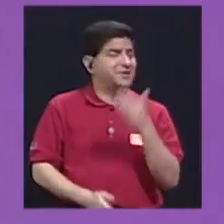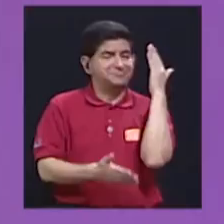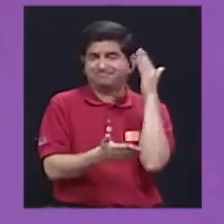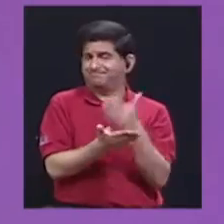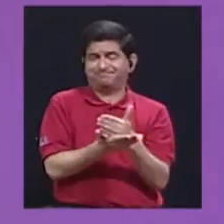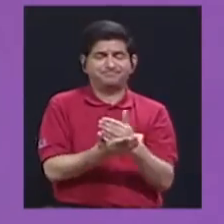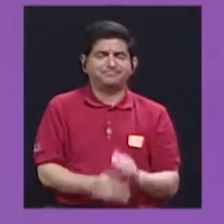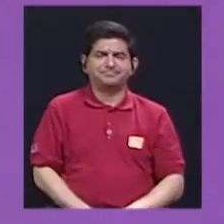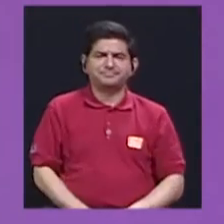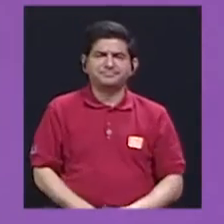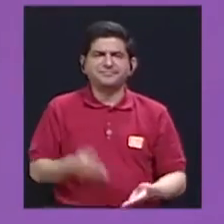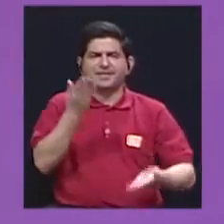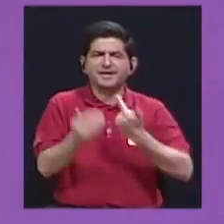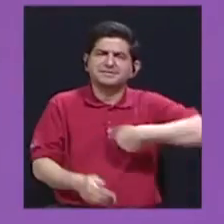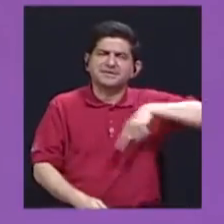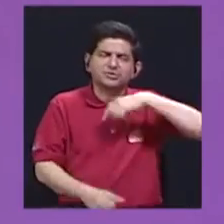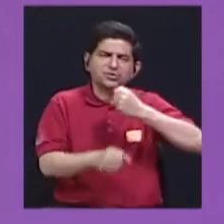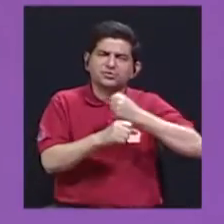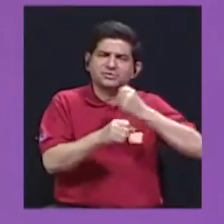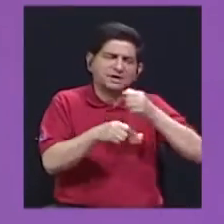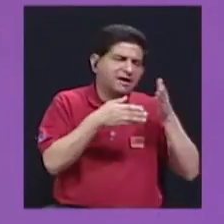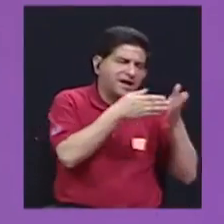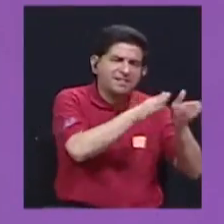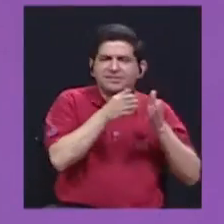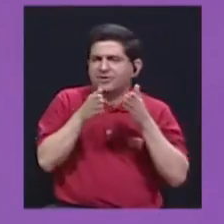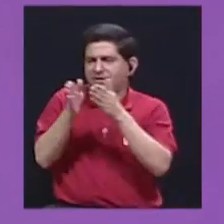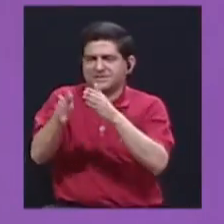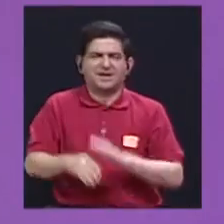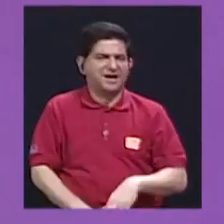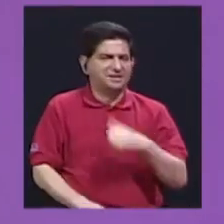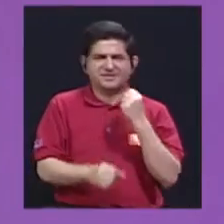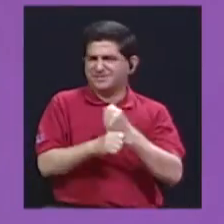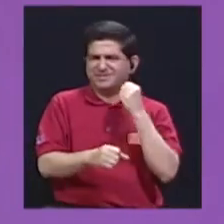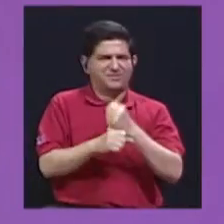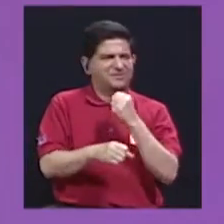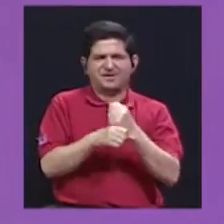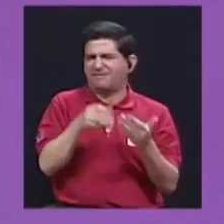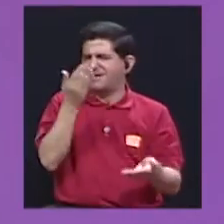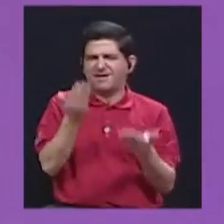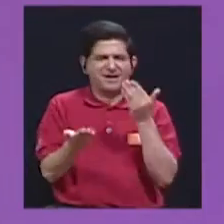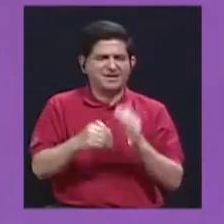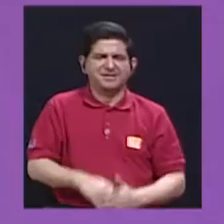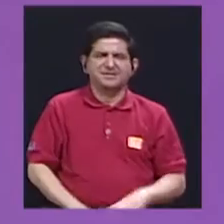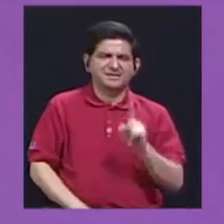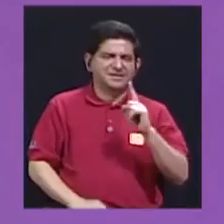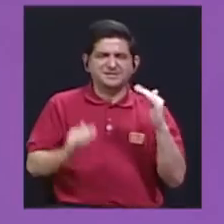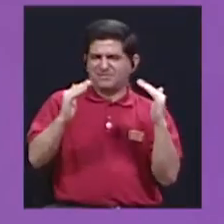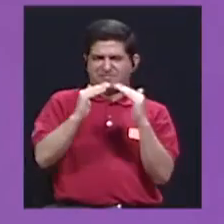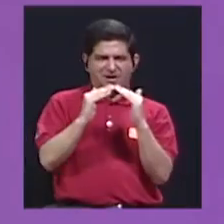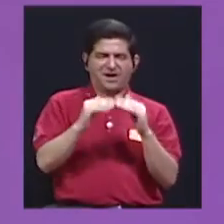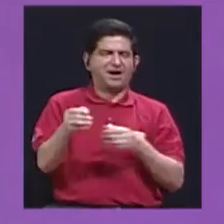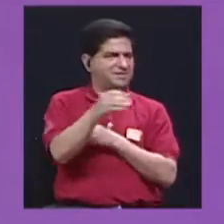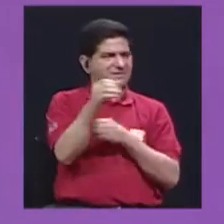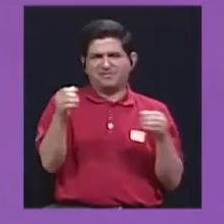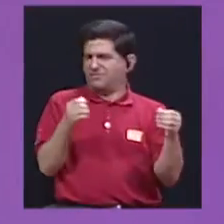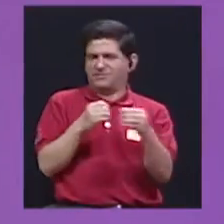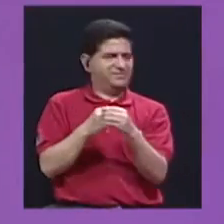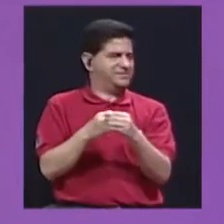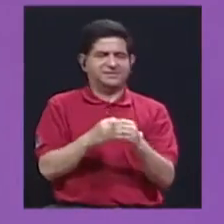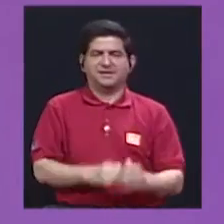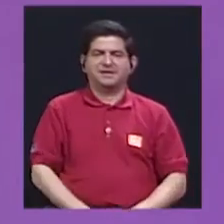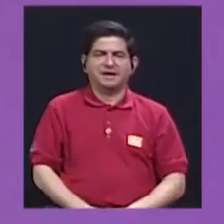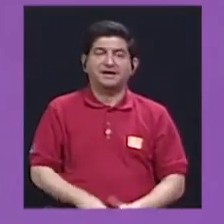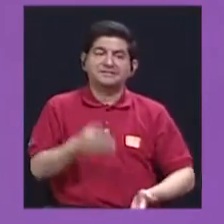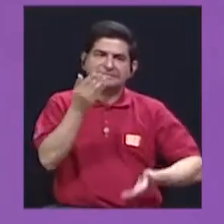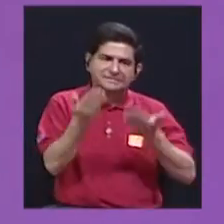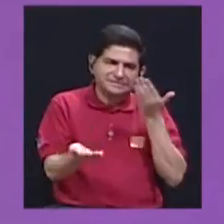y entonces más bien somos de trabajo en la calle no somos de trabajo de estar en la casa ni en la misma oficina todo es